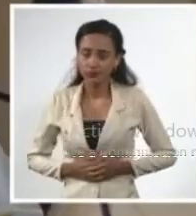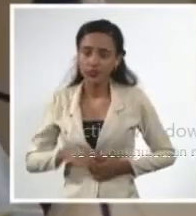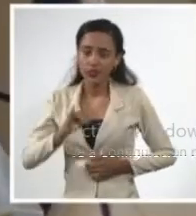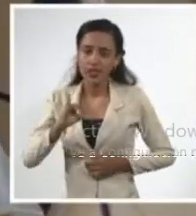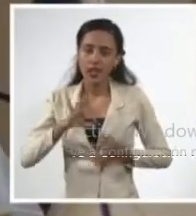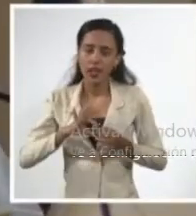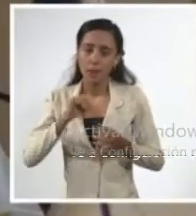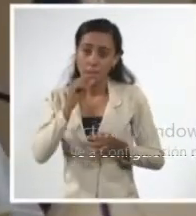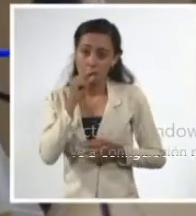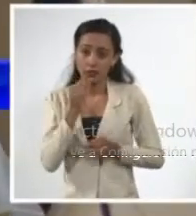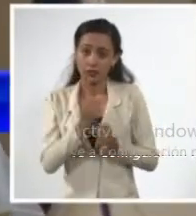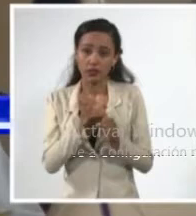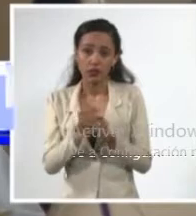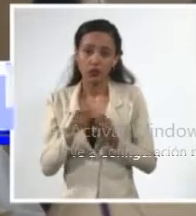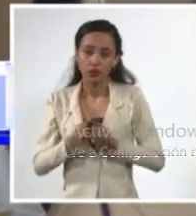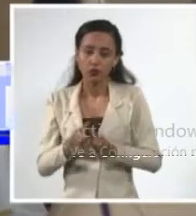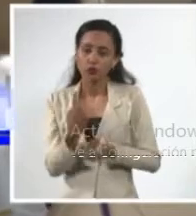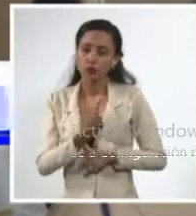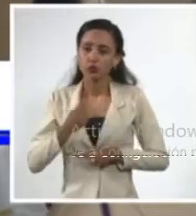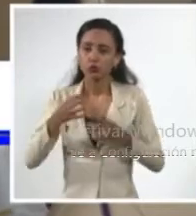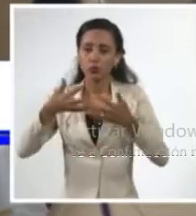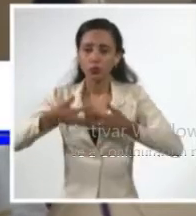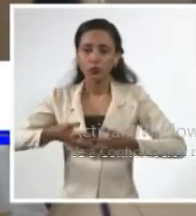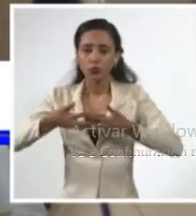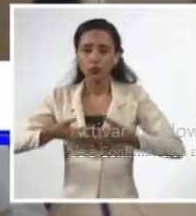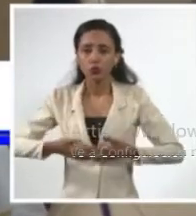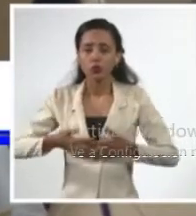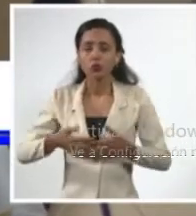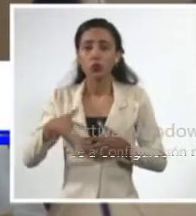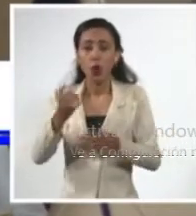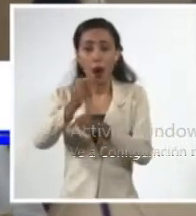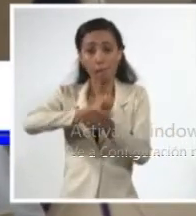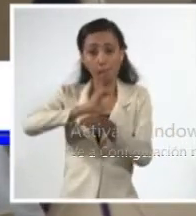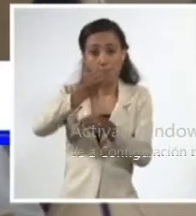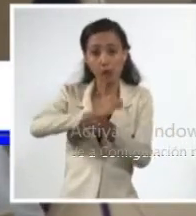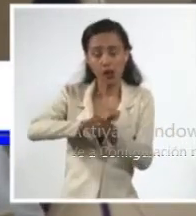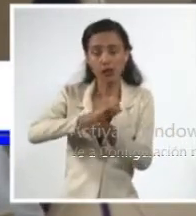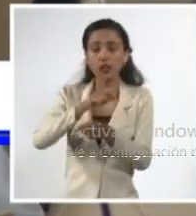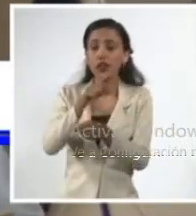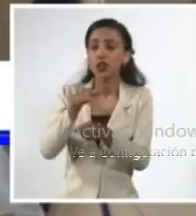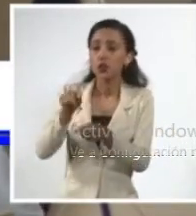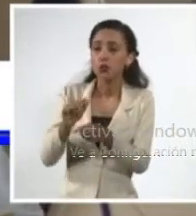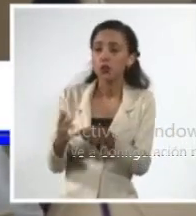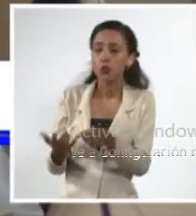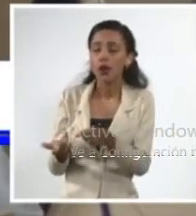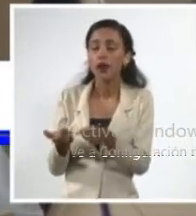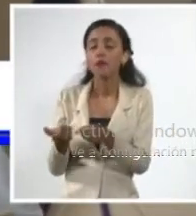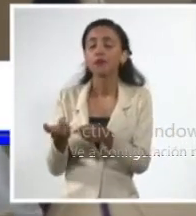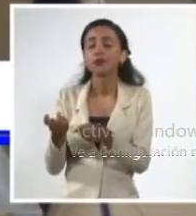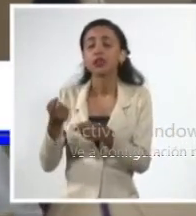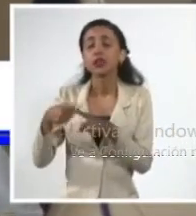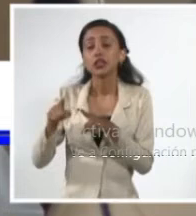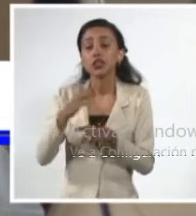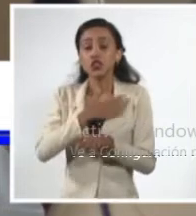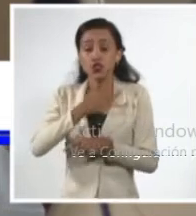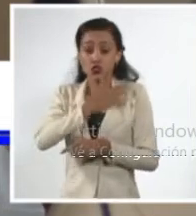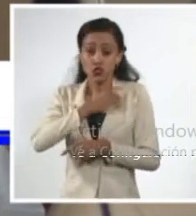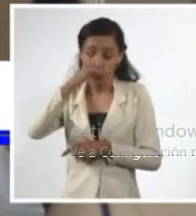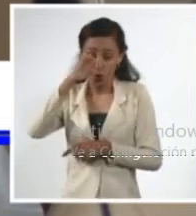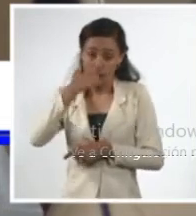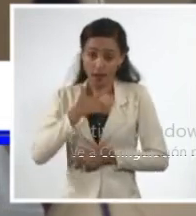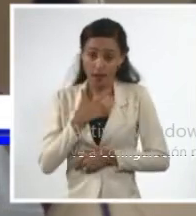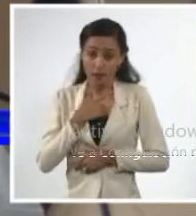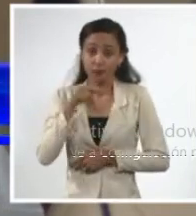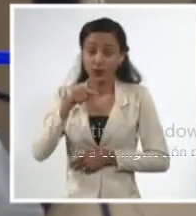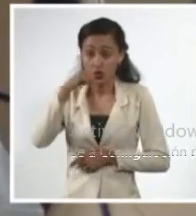hoy con nosotros para la producción de maíz híbrido y soya híbrido. La soya